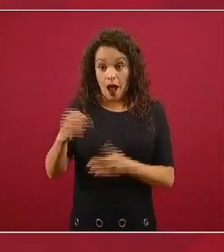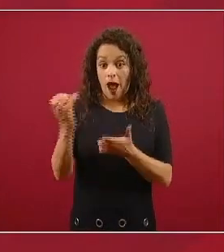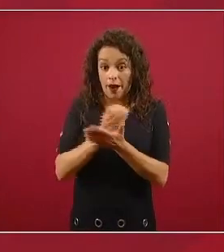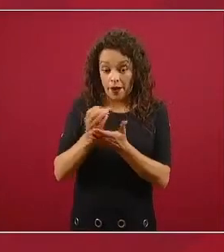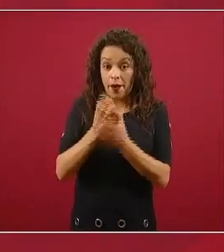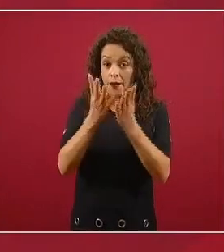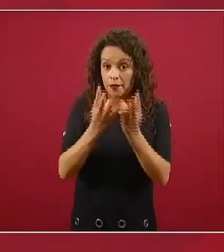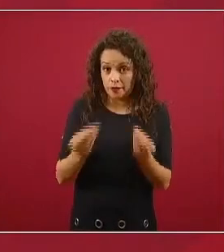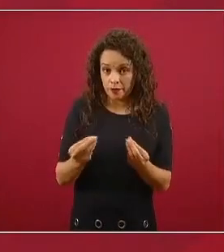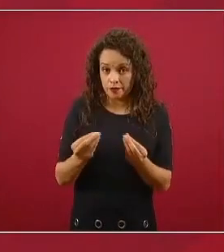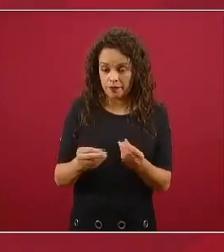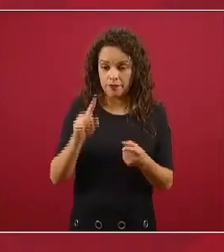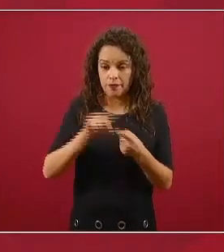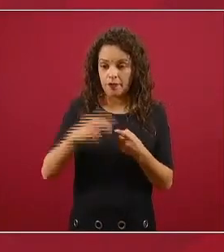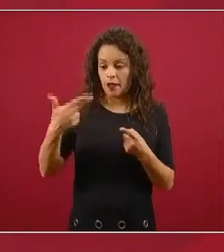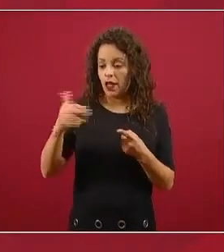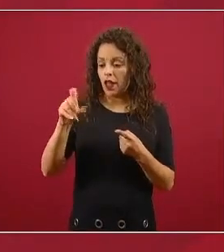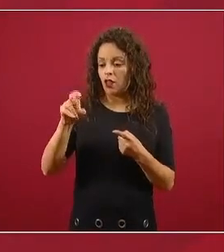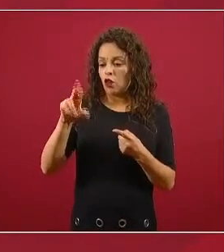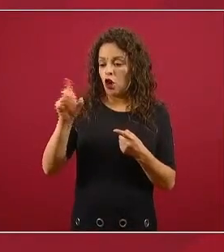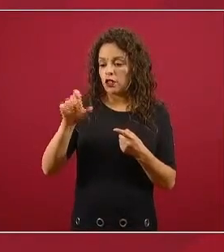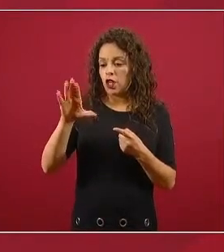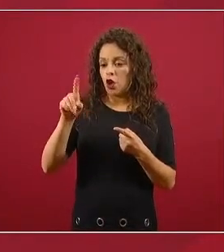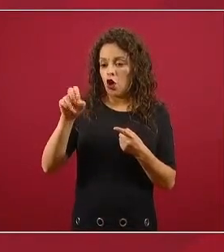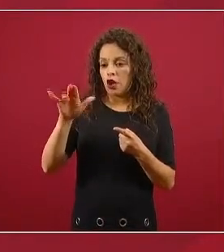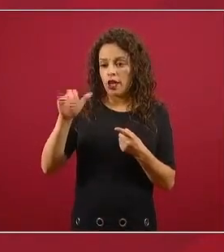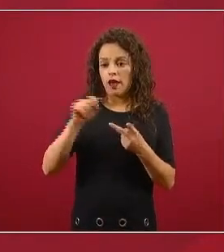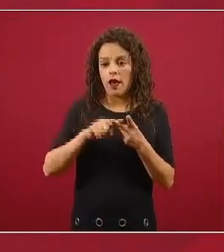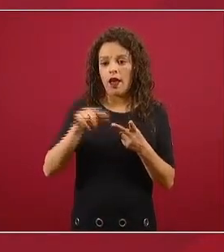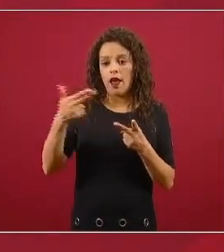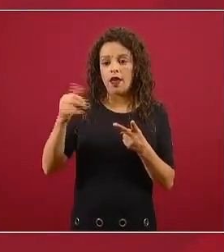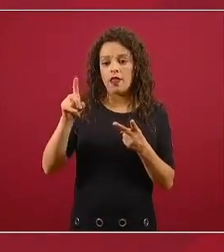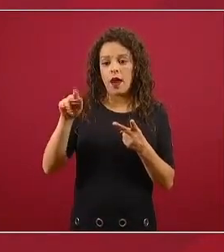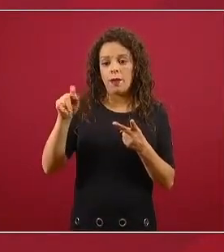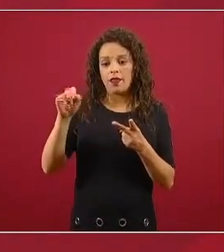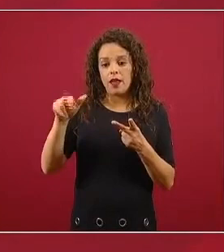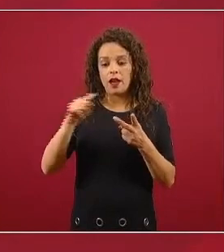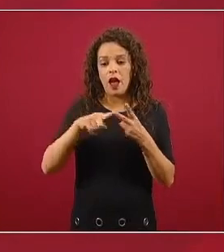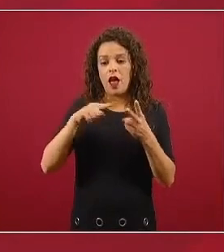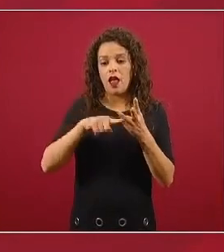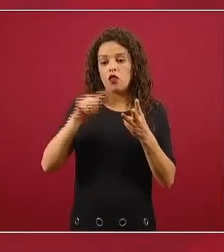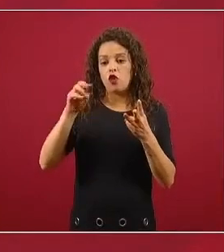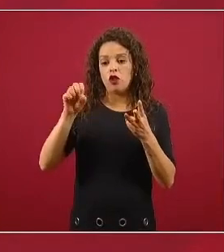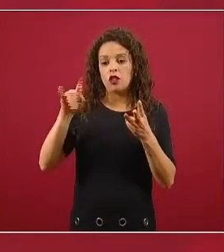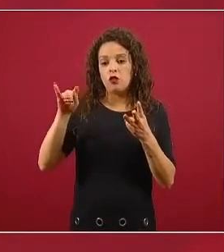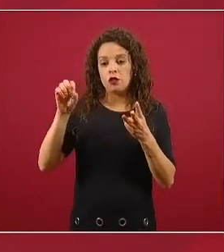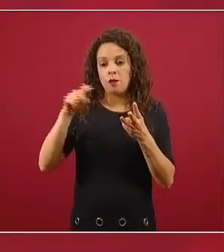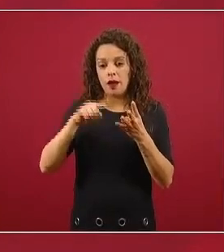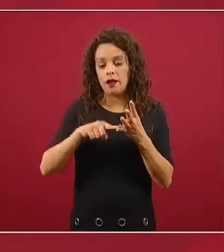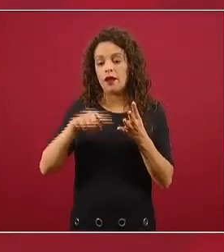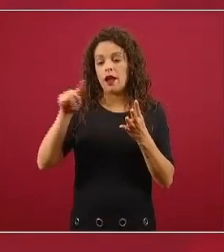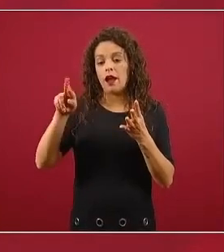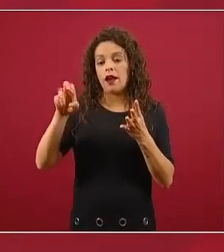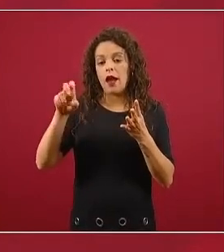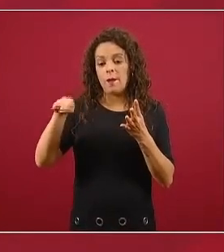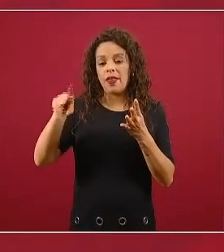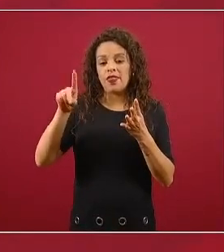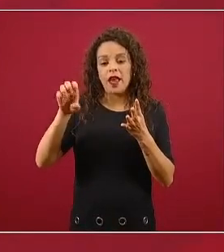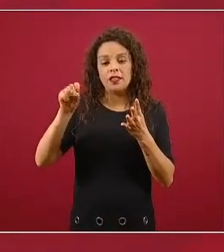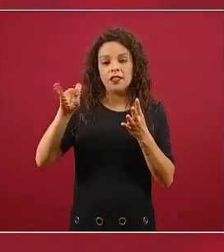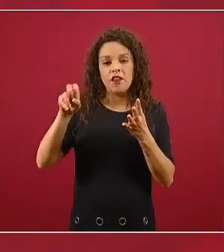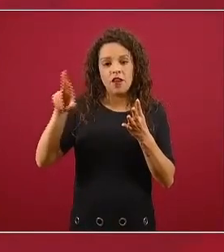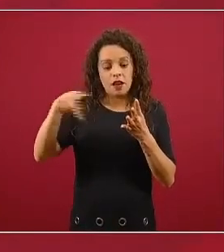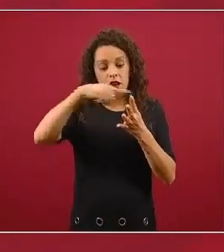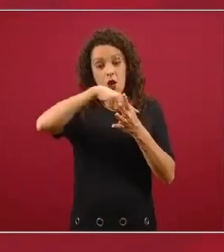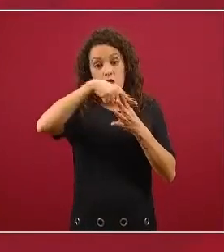hidroxi cloroquina ivermectina tocilizumab y ren decidir estos cuatro